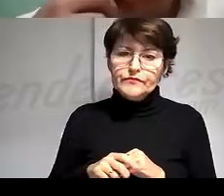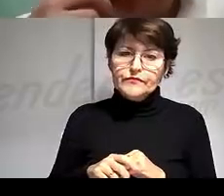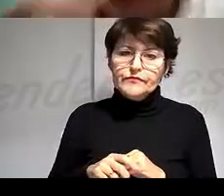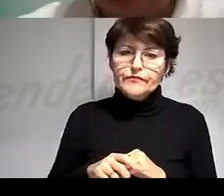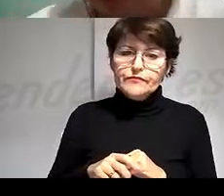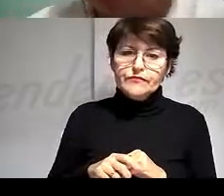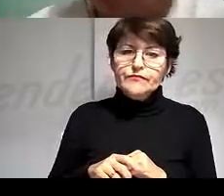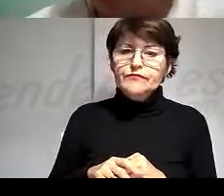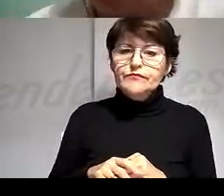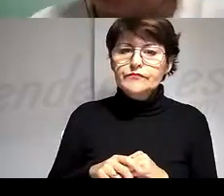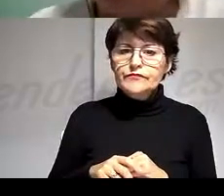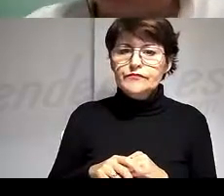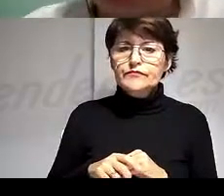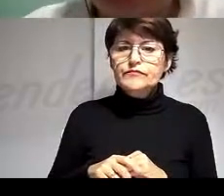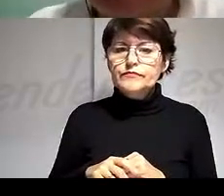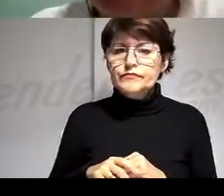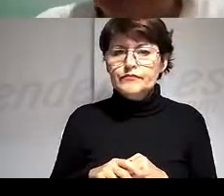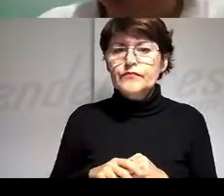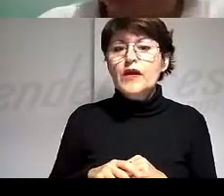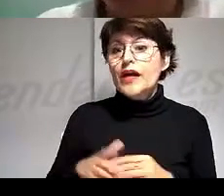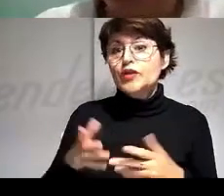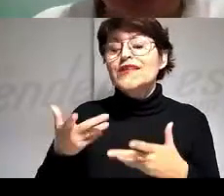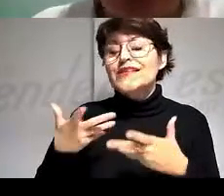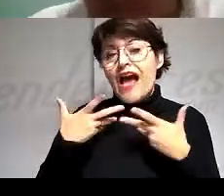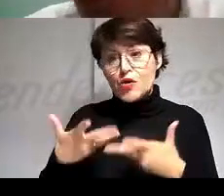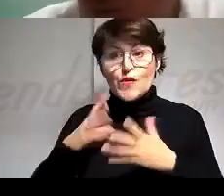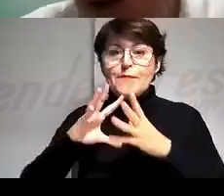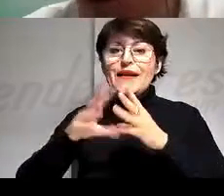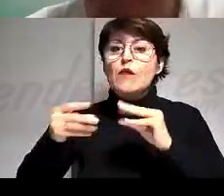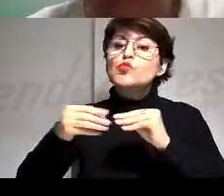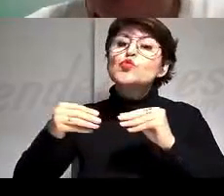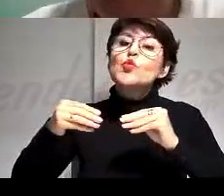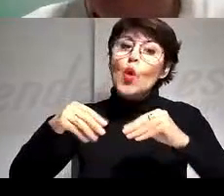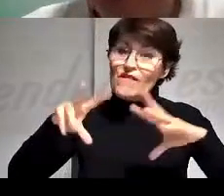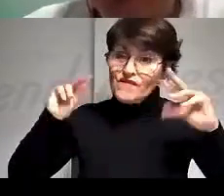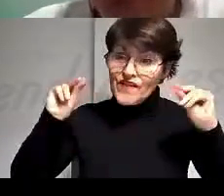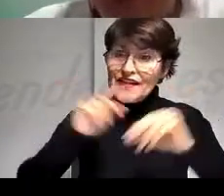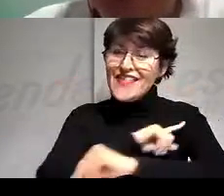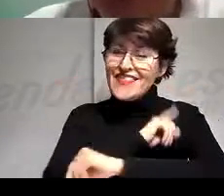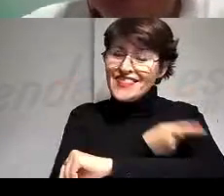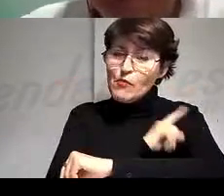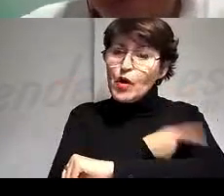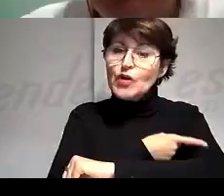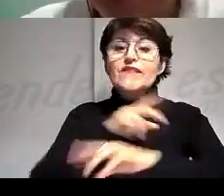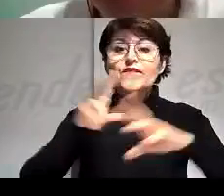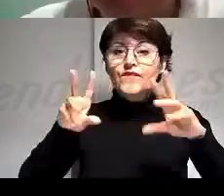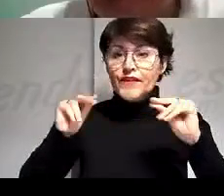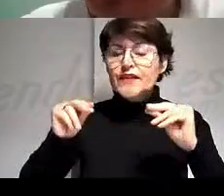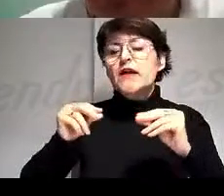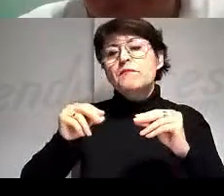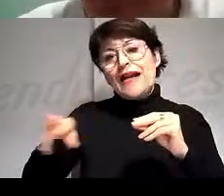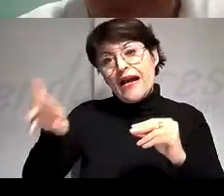funcionamiento, ha habido una contracción y una relajación muscular mantenida, por lo tanto seguro que alguna fibra se ha roto.